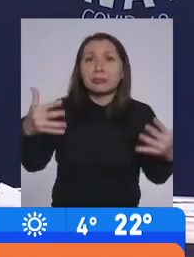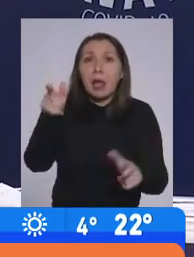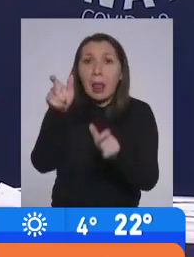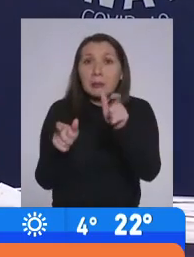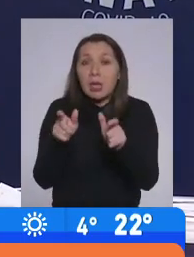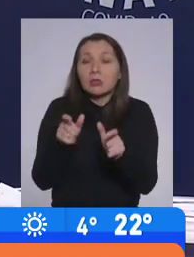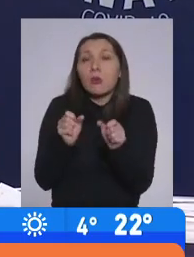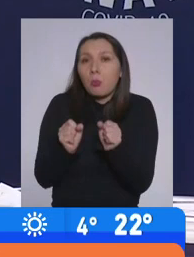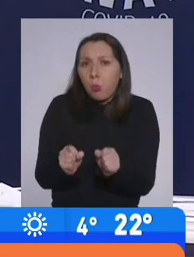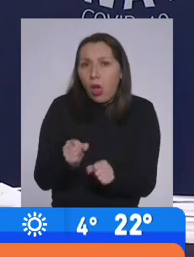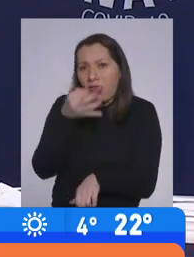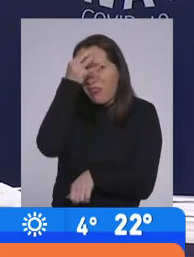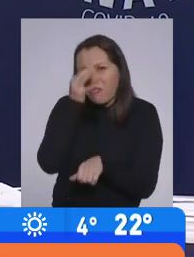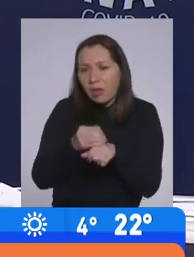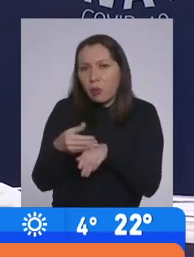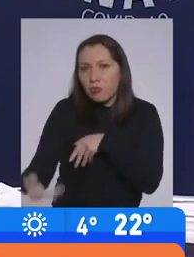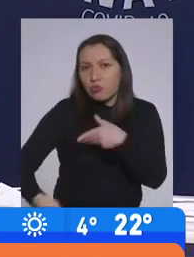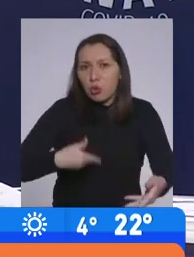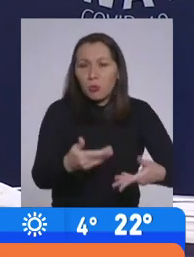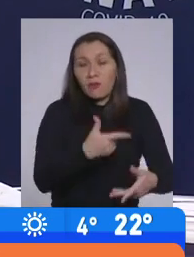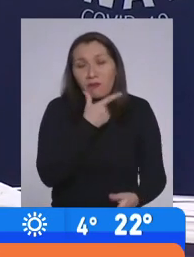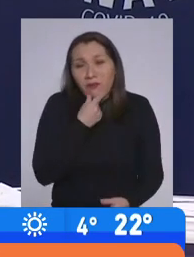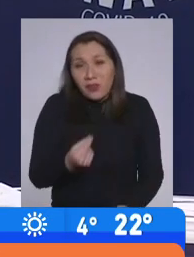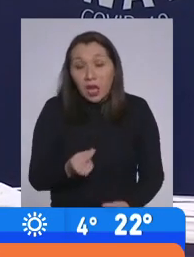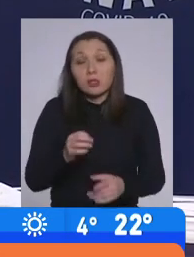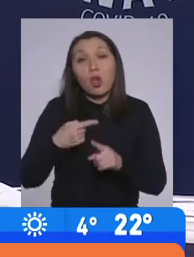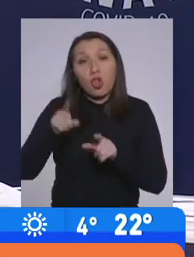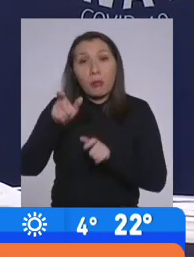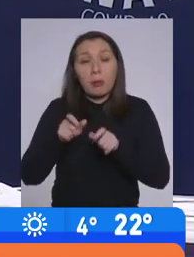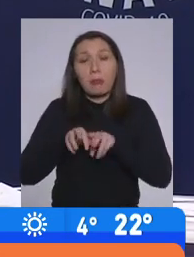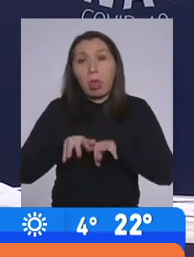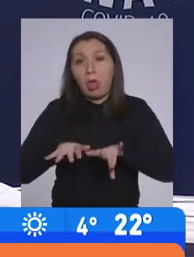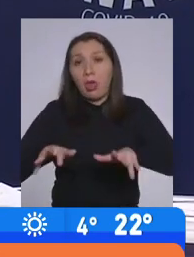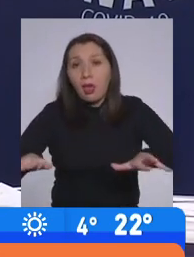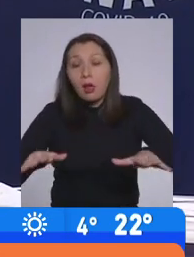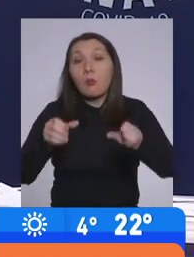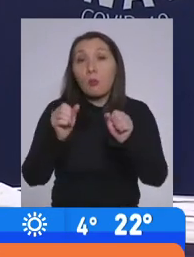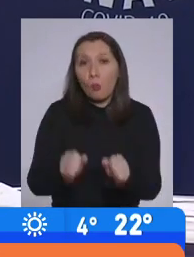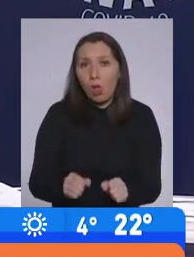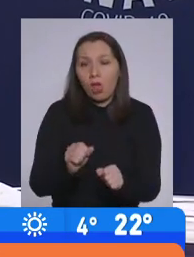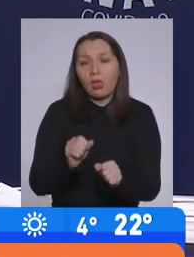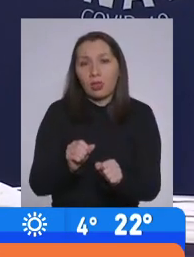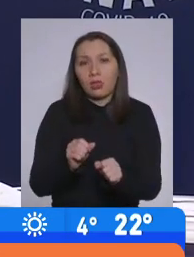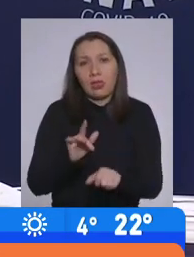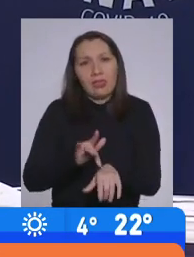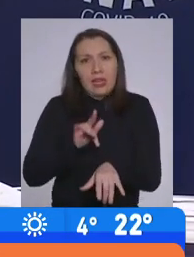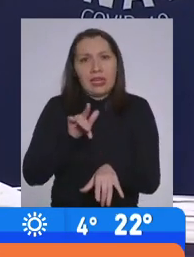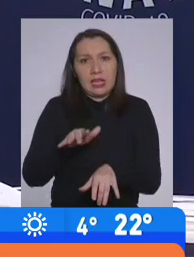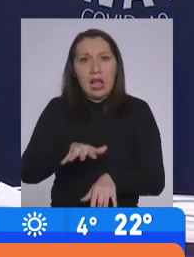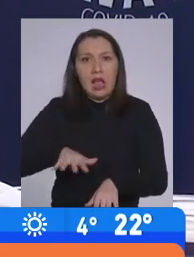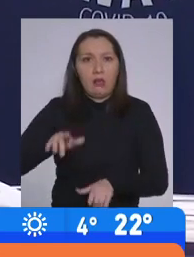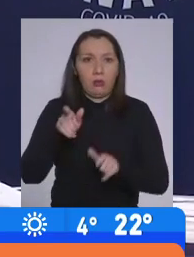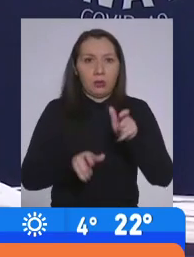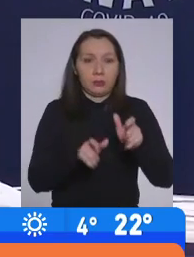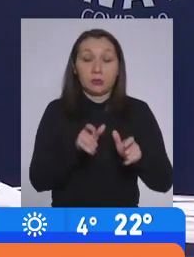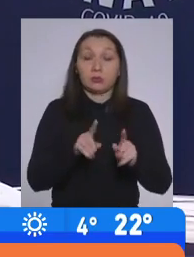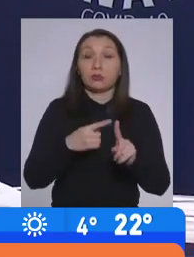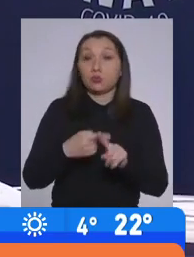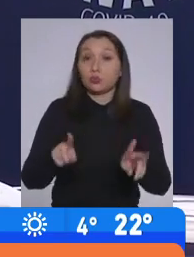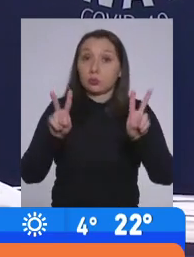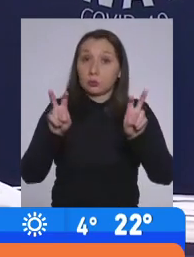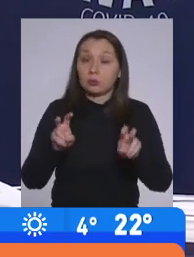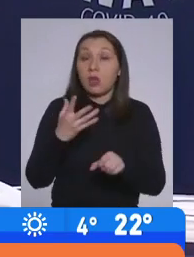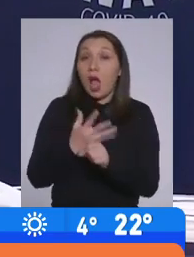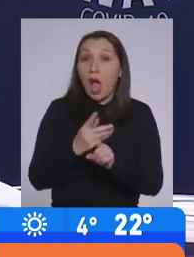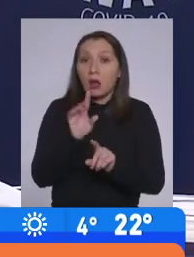que tienen más posibilidad de contagiarse y de contagiar a otros lo que puede producir un brote entre ellos y lo otro que